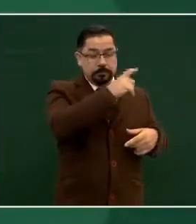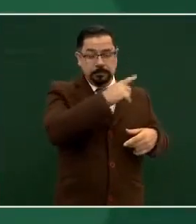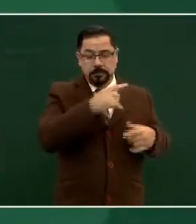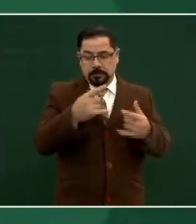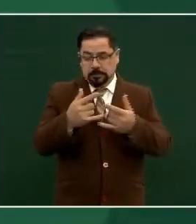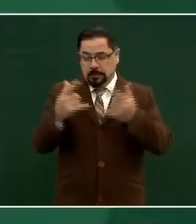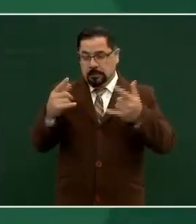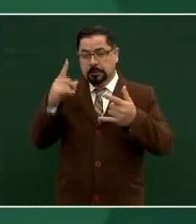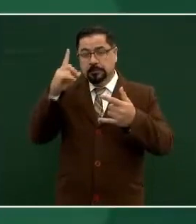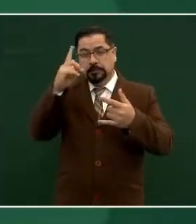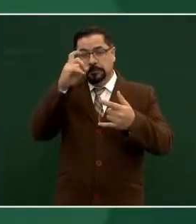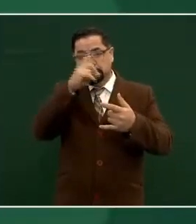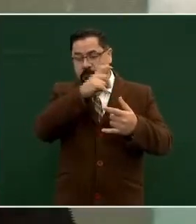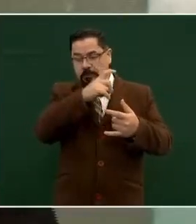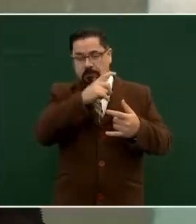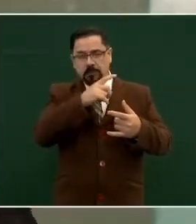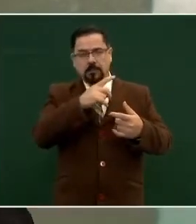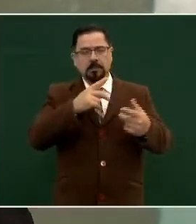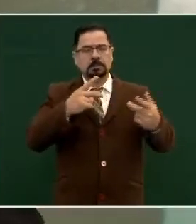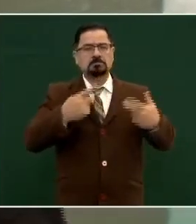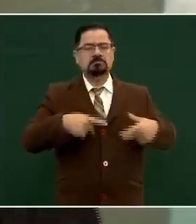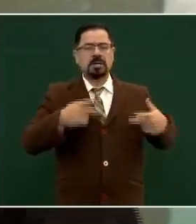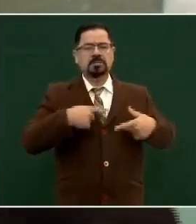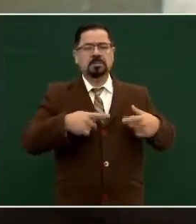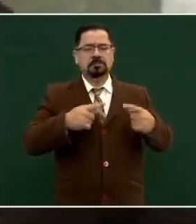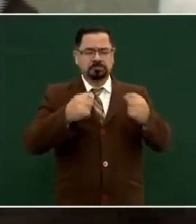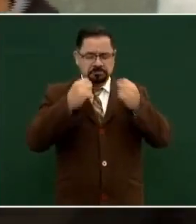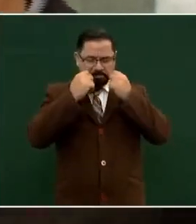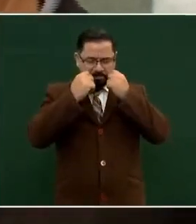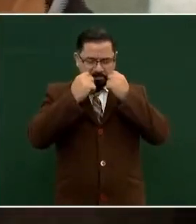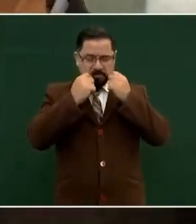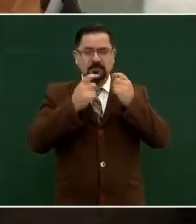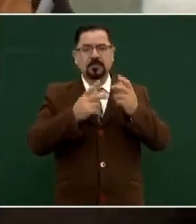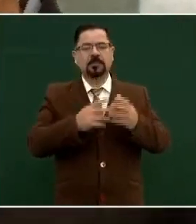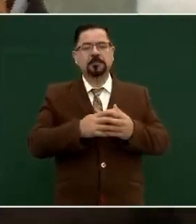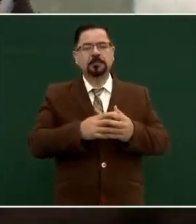se decidió a salirse de España,